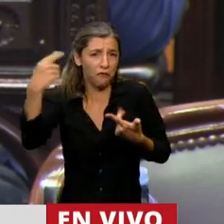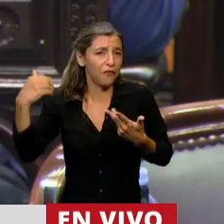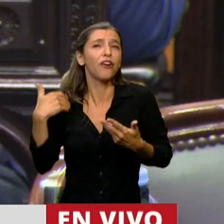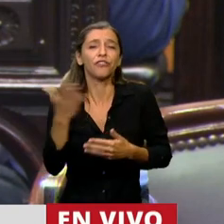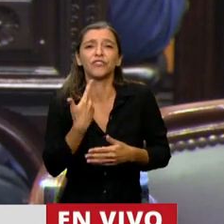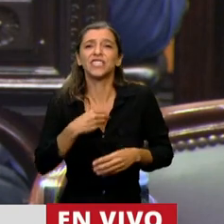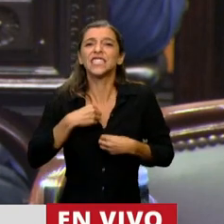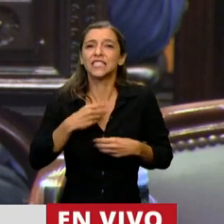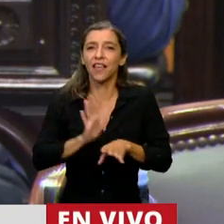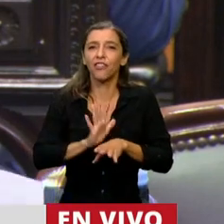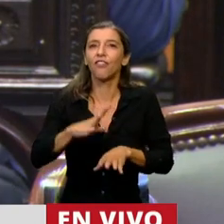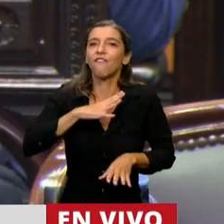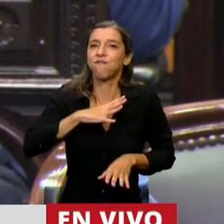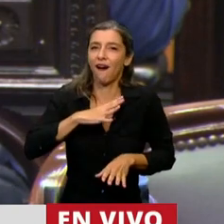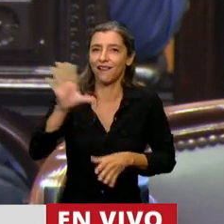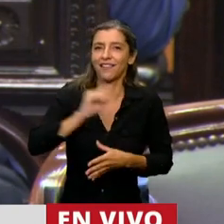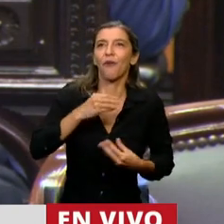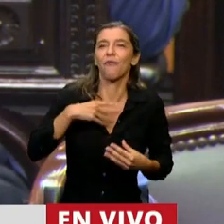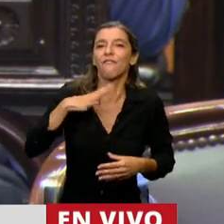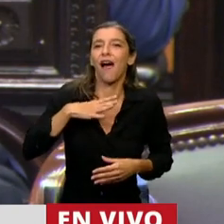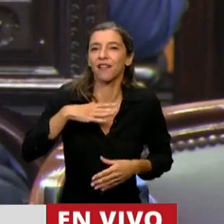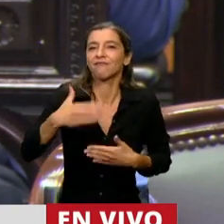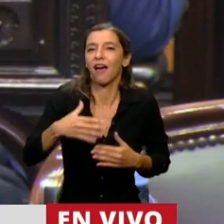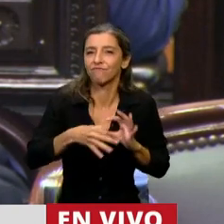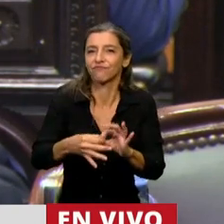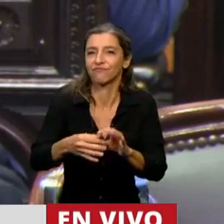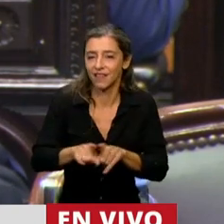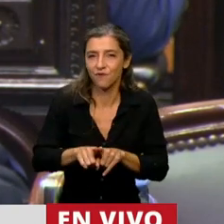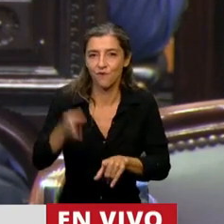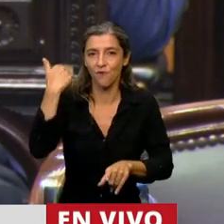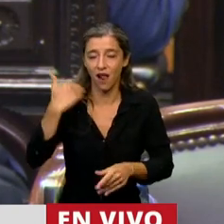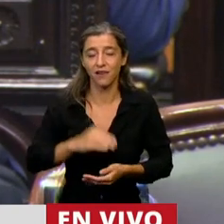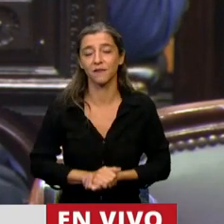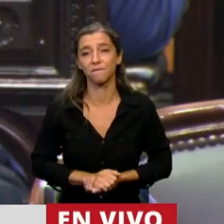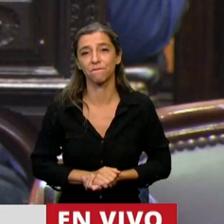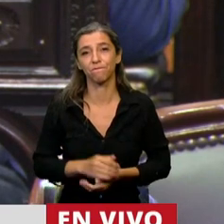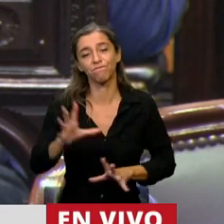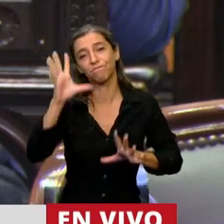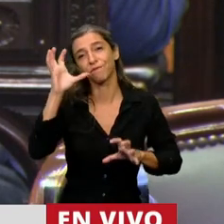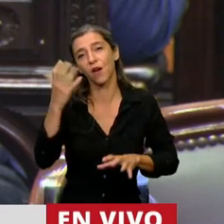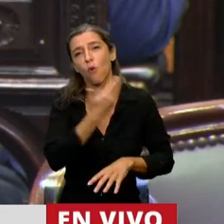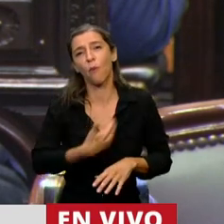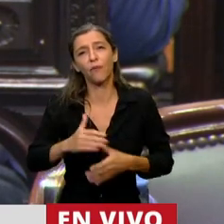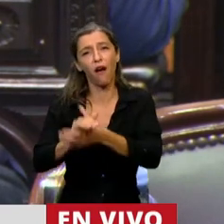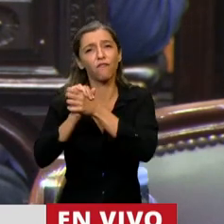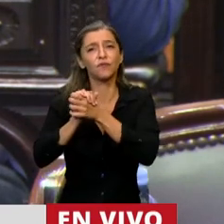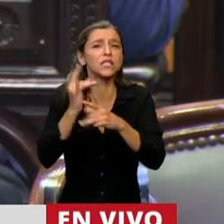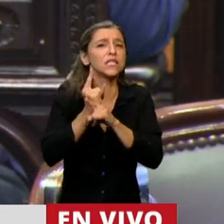supuesto, en nuestra presidencia de Alfonsín le tenía mucho cariño, lo consultaba